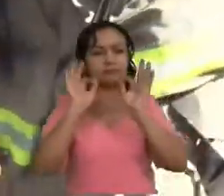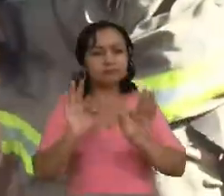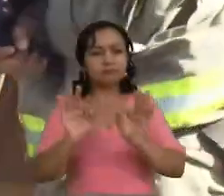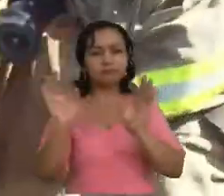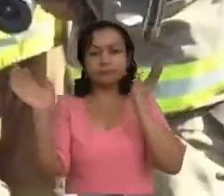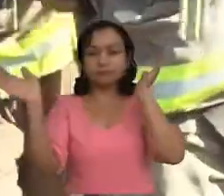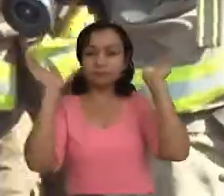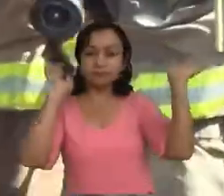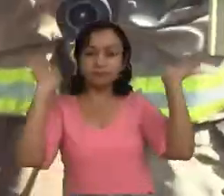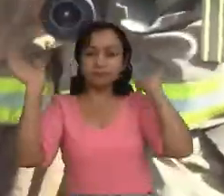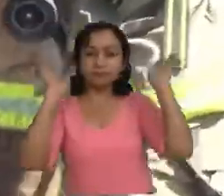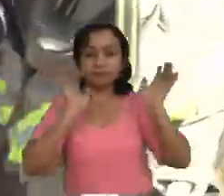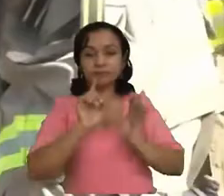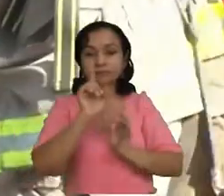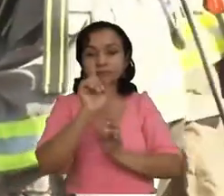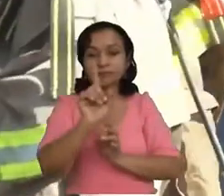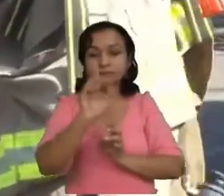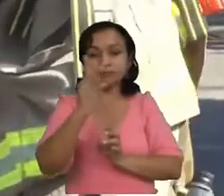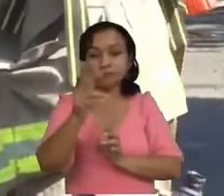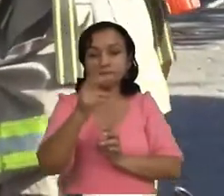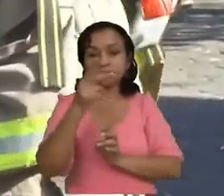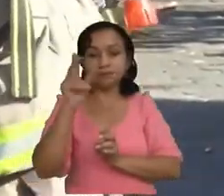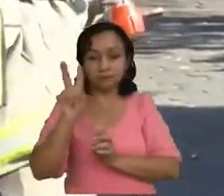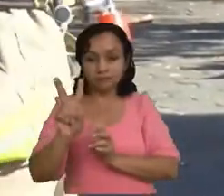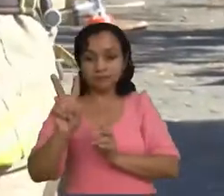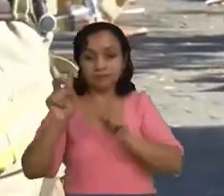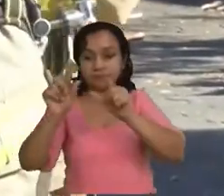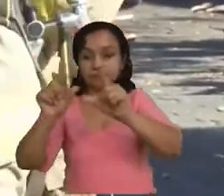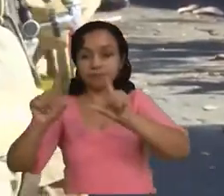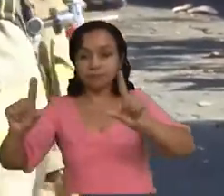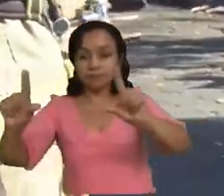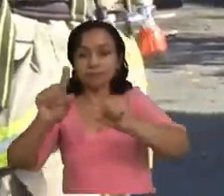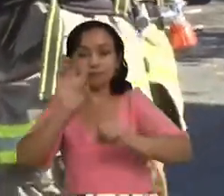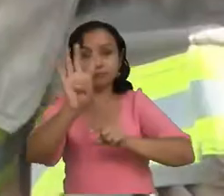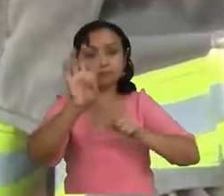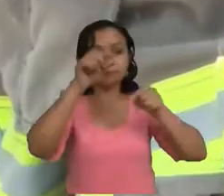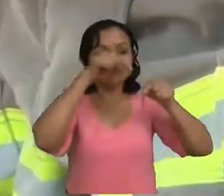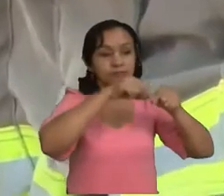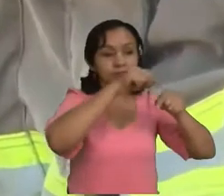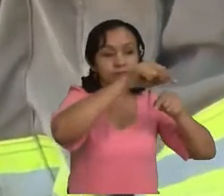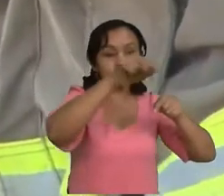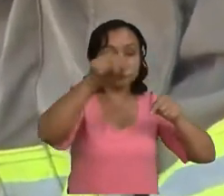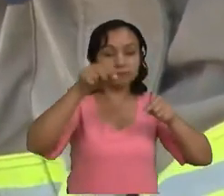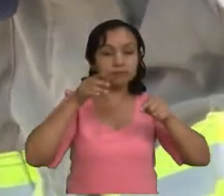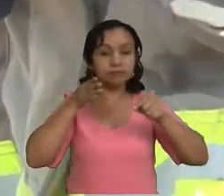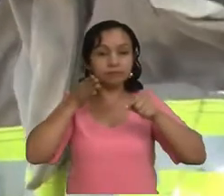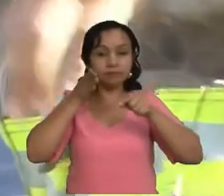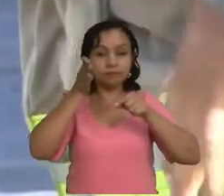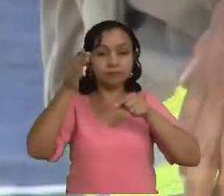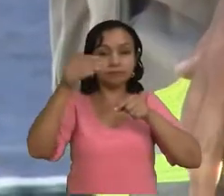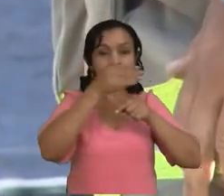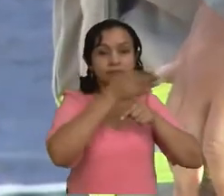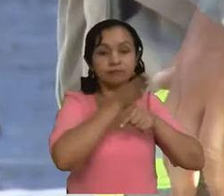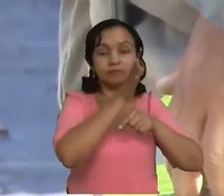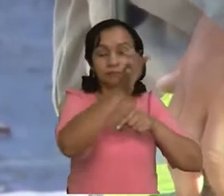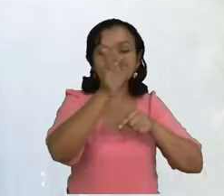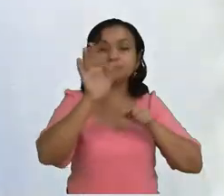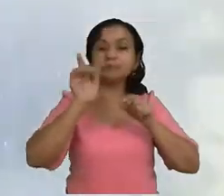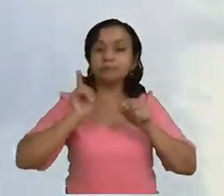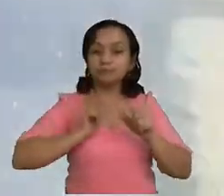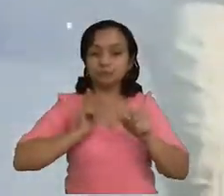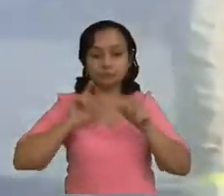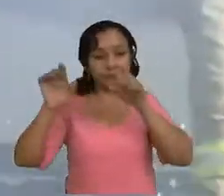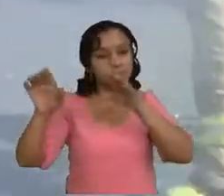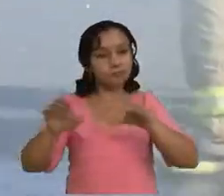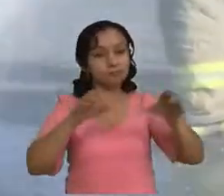periférico cuenta con 192 tramos y 4 puntos de seguridad, los que están señalados debidamente con rutas de evacuación para